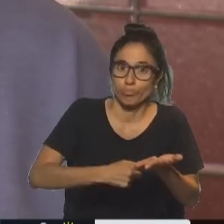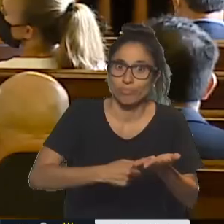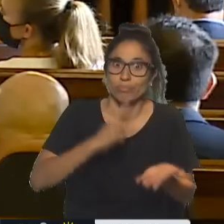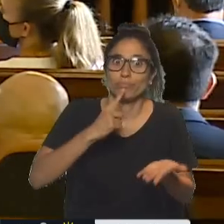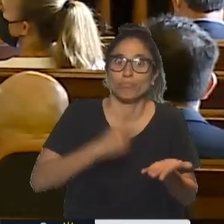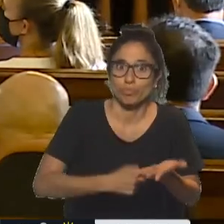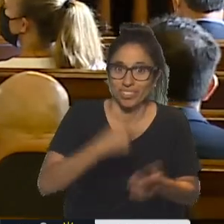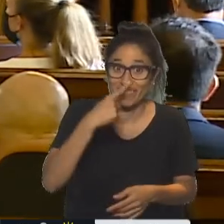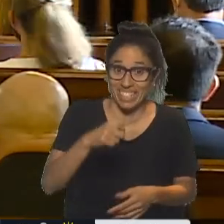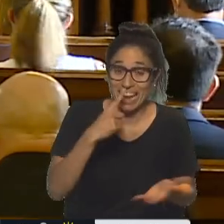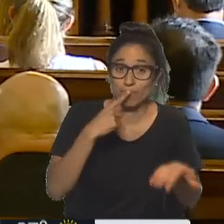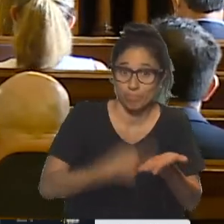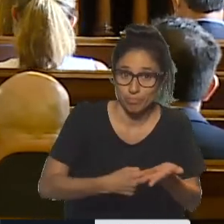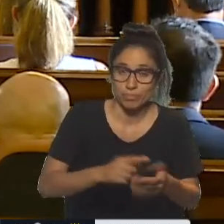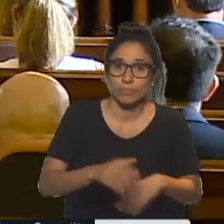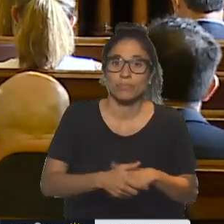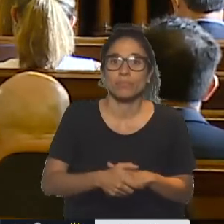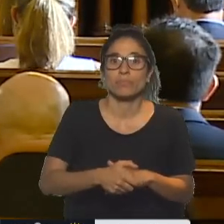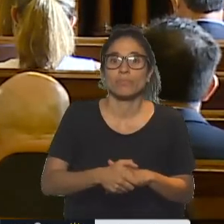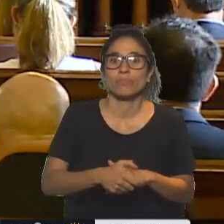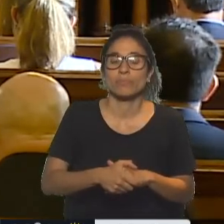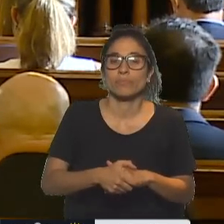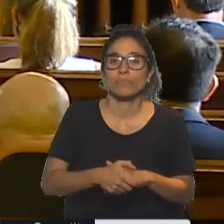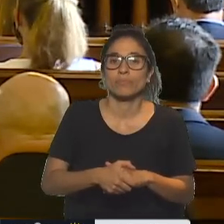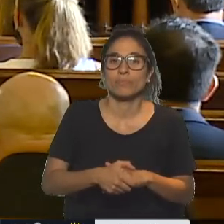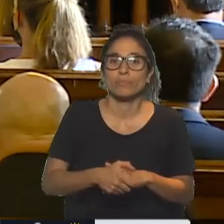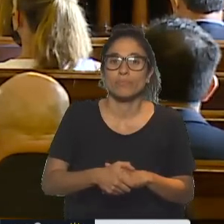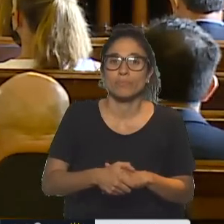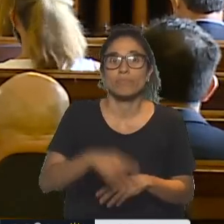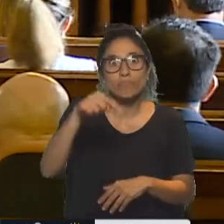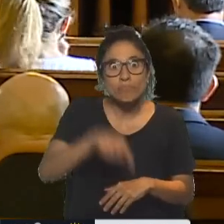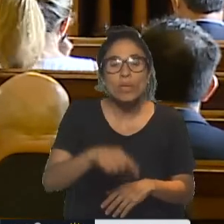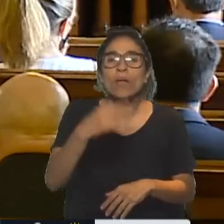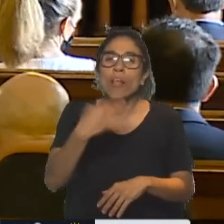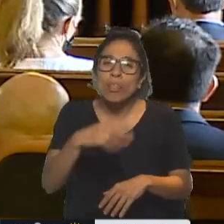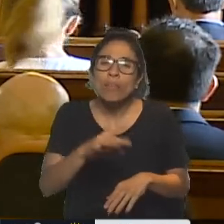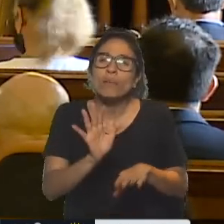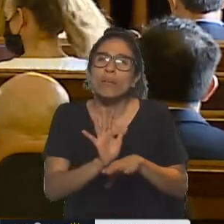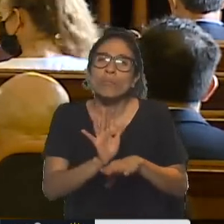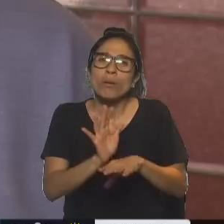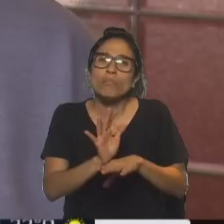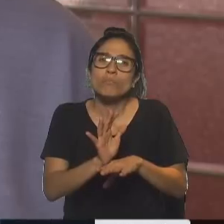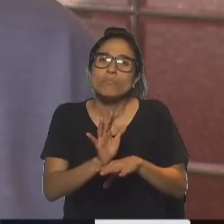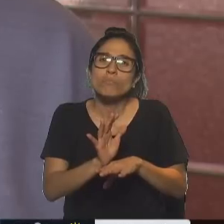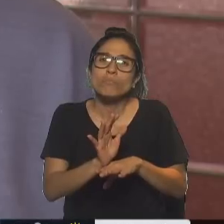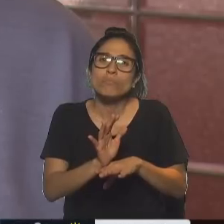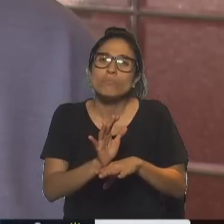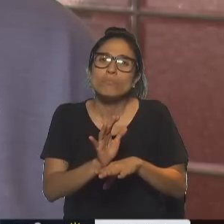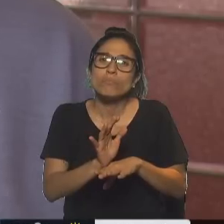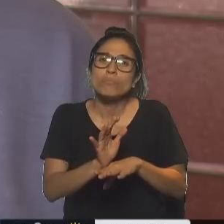cuestión. Al emitir esta medida cautelar se debe recusar y además